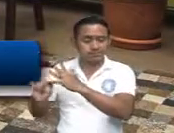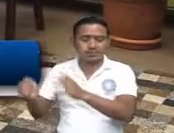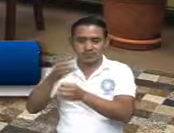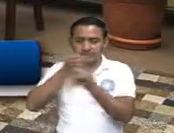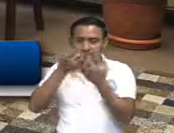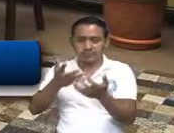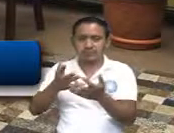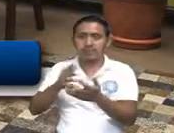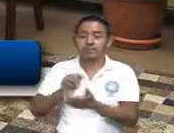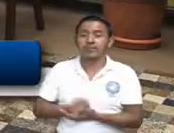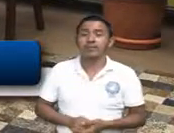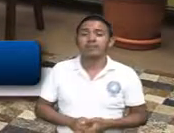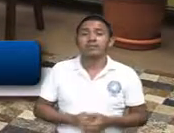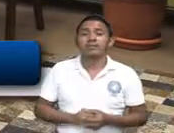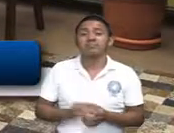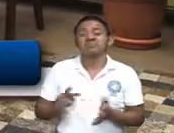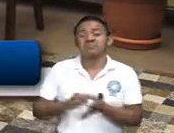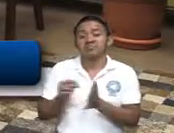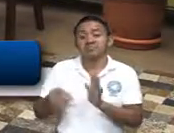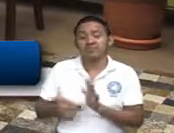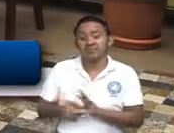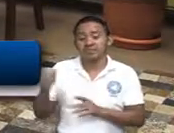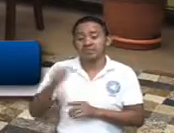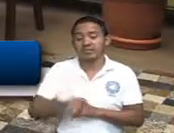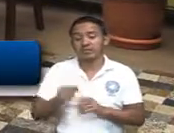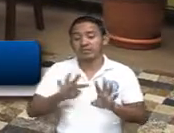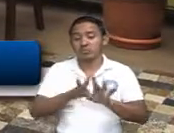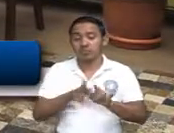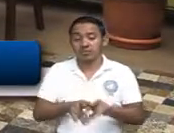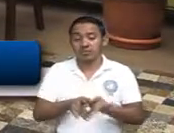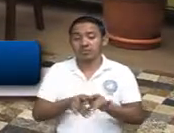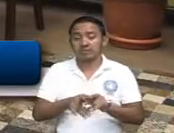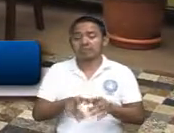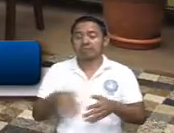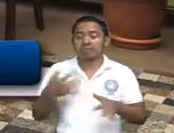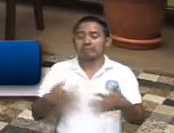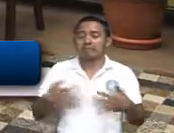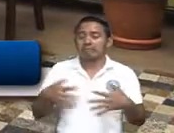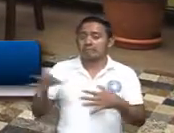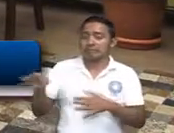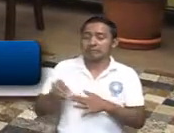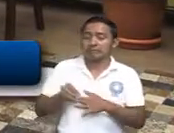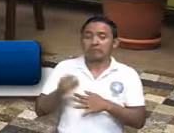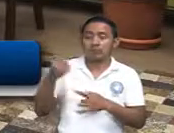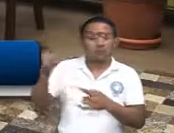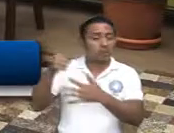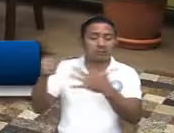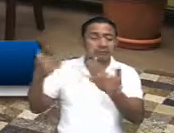significa de que hay que hacerle un tamizaje al niño